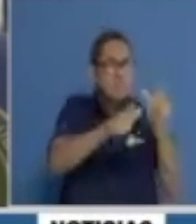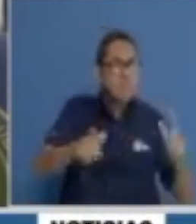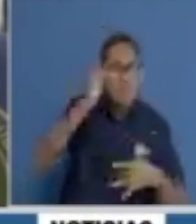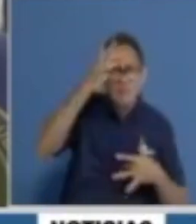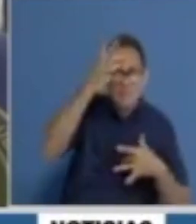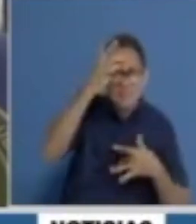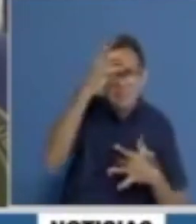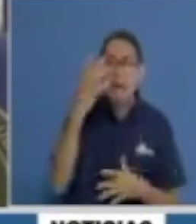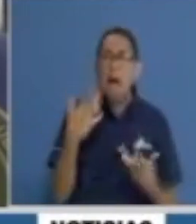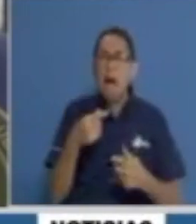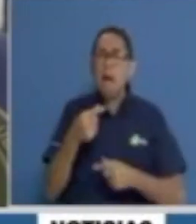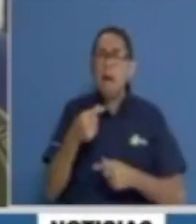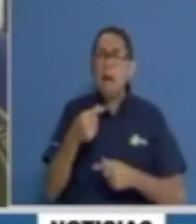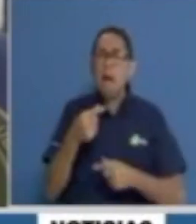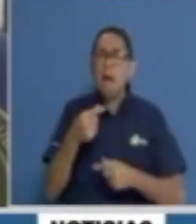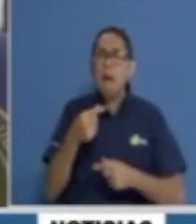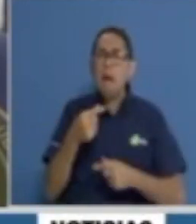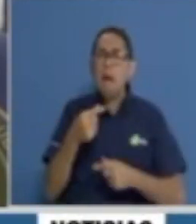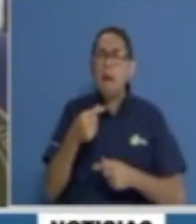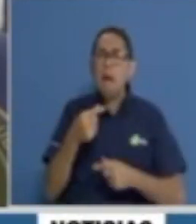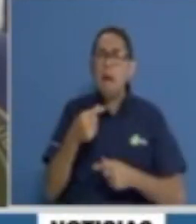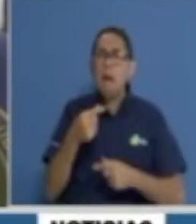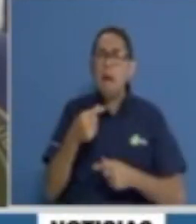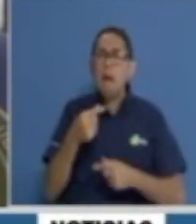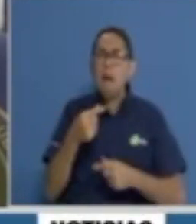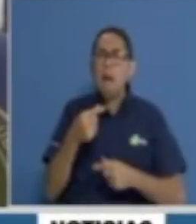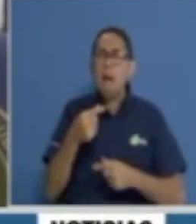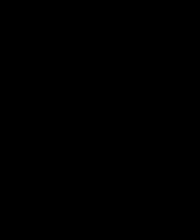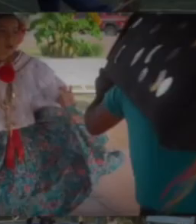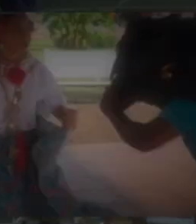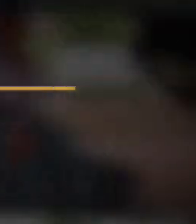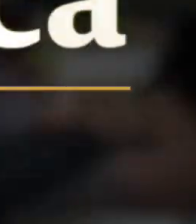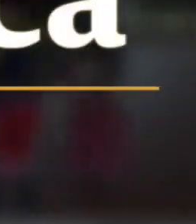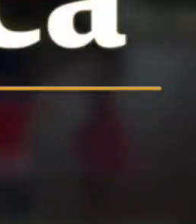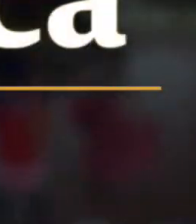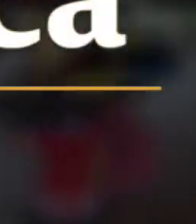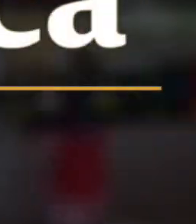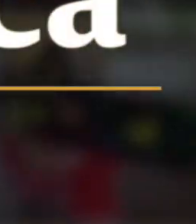tengamos un patrón de progresión más lento. Muchas gracias, señora ministra. Gracias, Rodrigo Antonio.